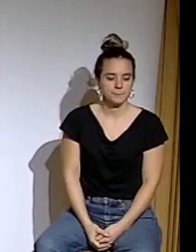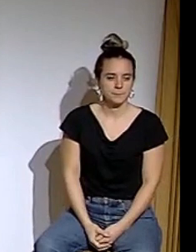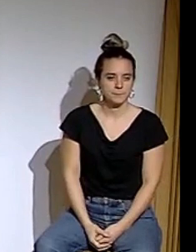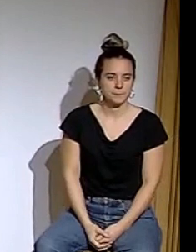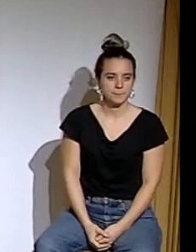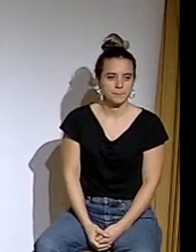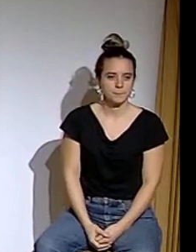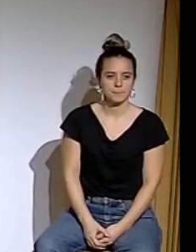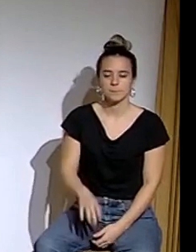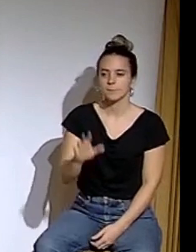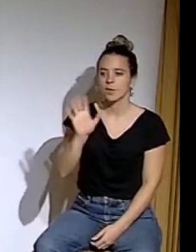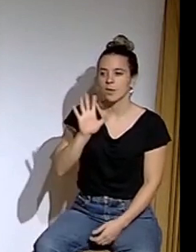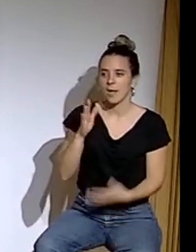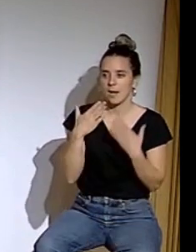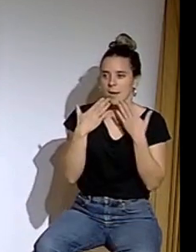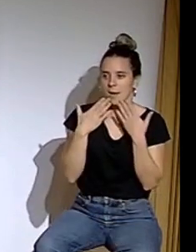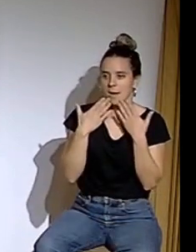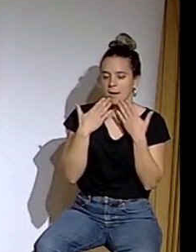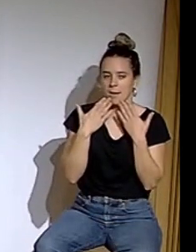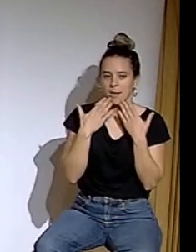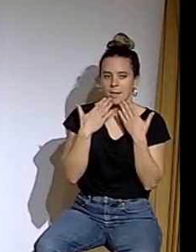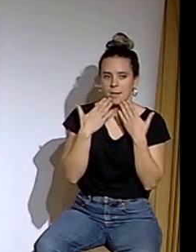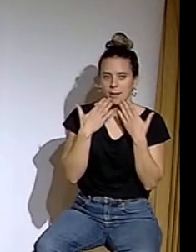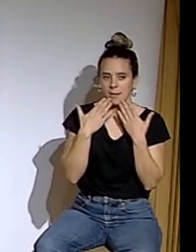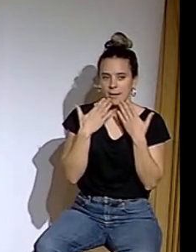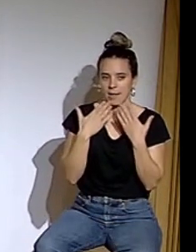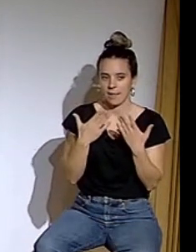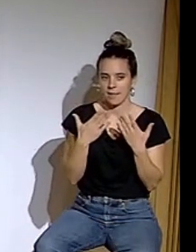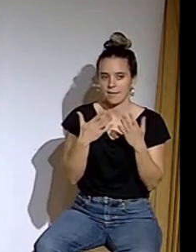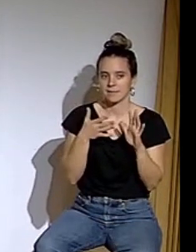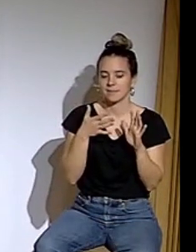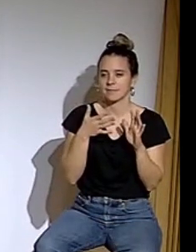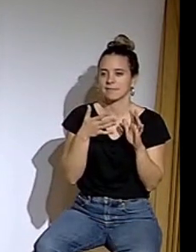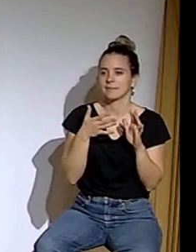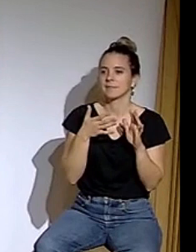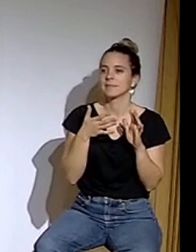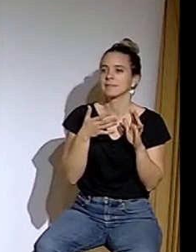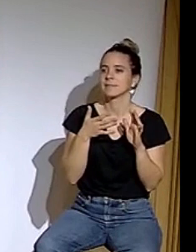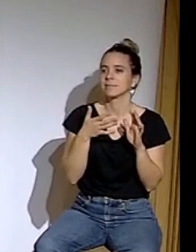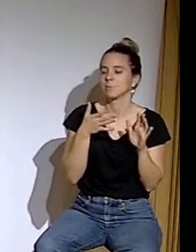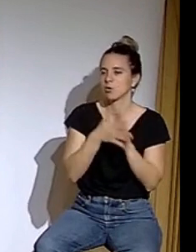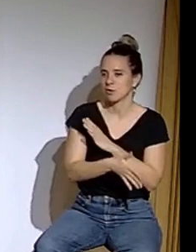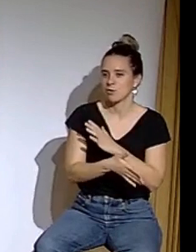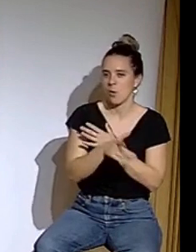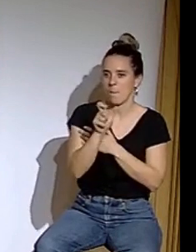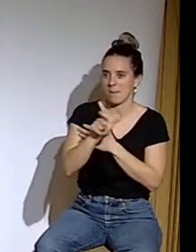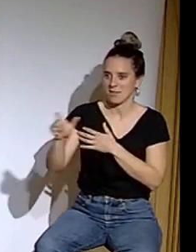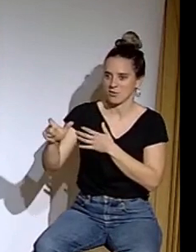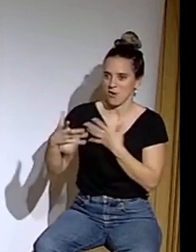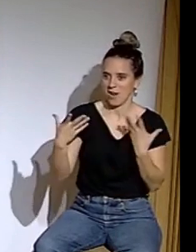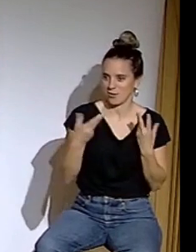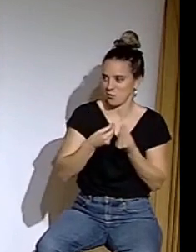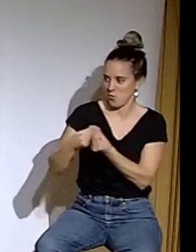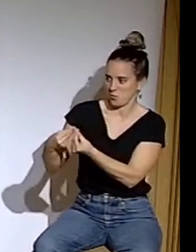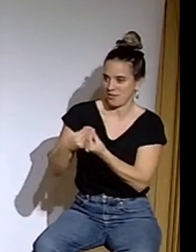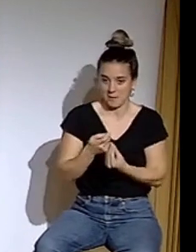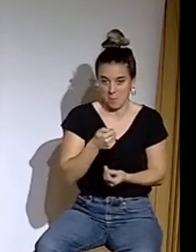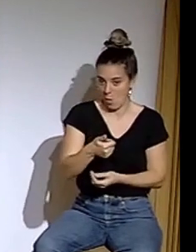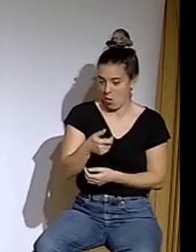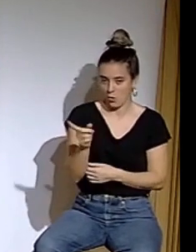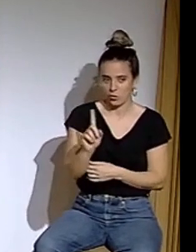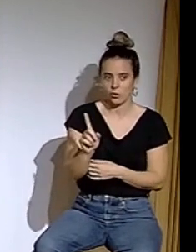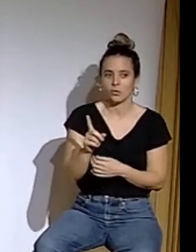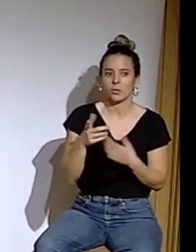Hola gracias por por juntar a esta gente que no es poco no es que ahora cuando hablabas Había algo que